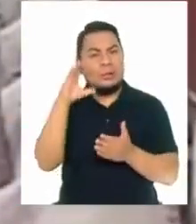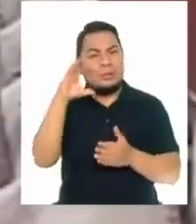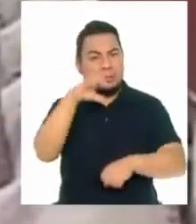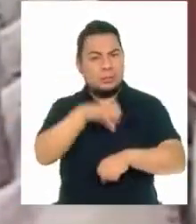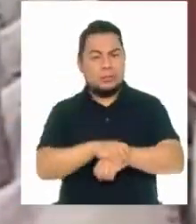capturado